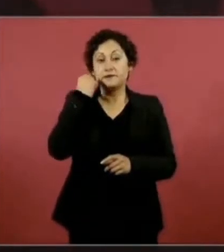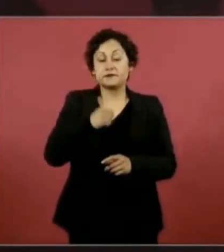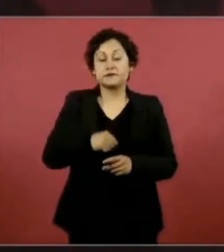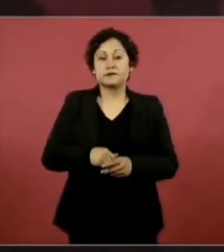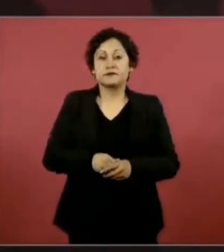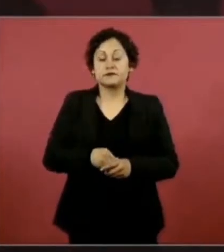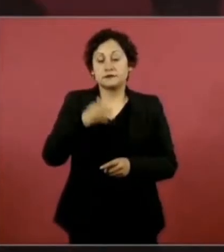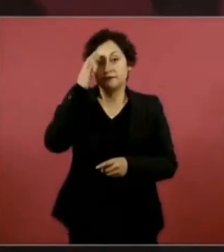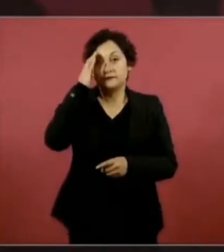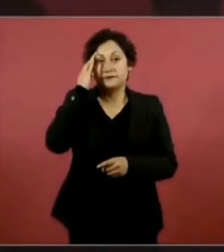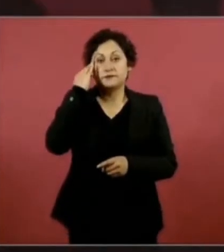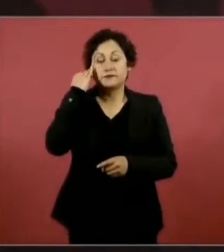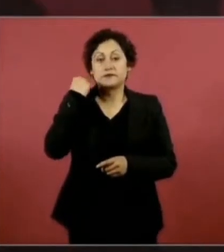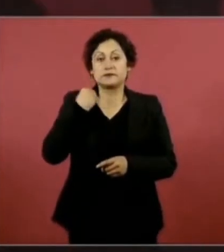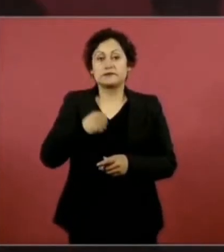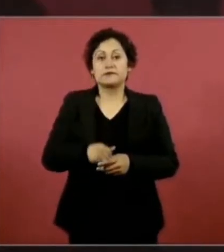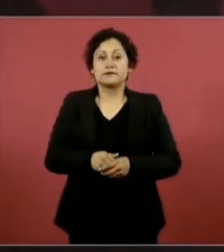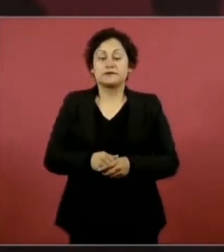menguados,